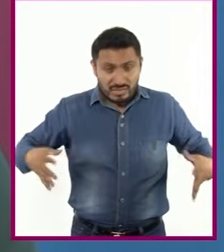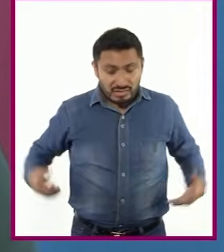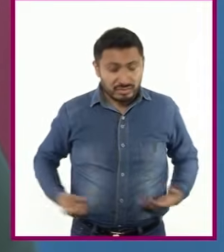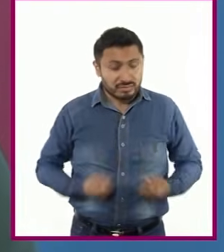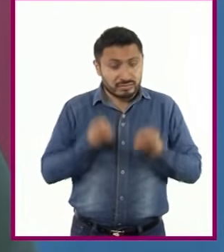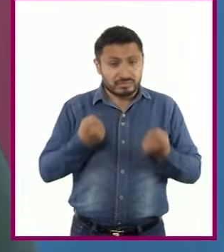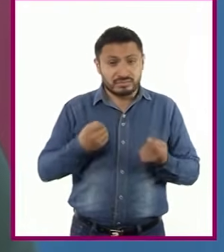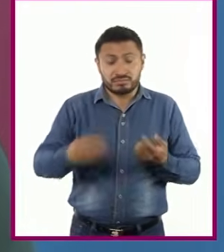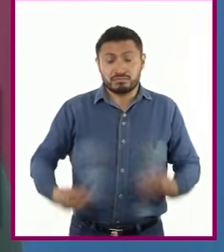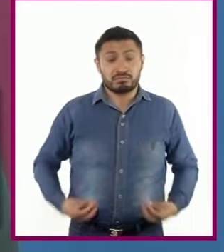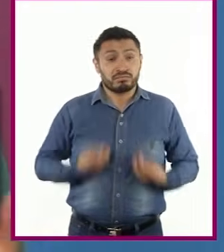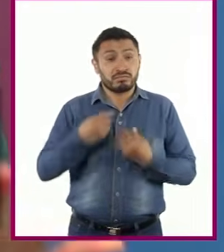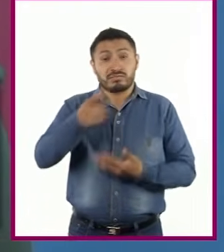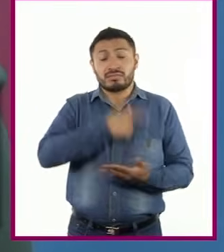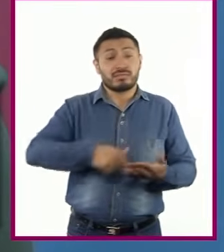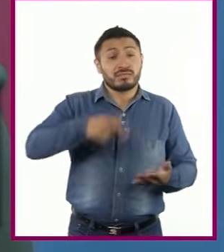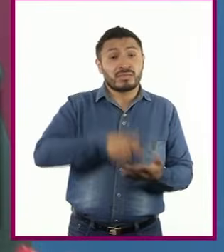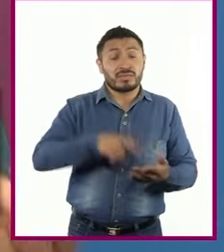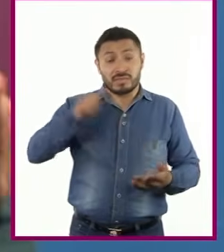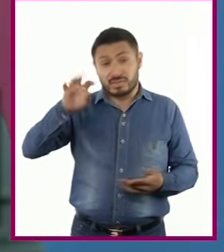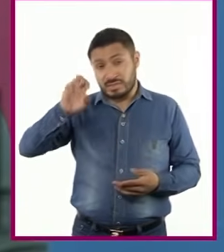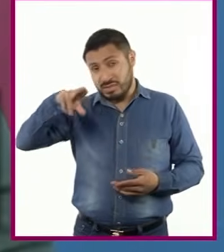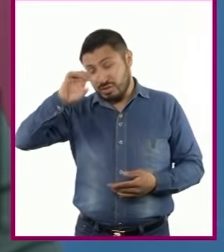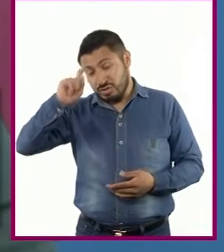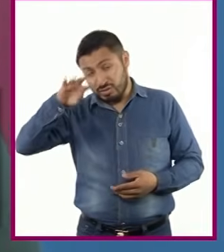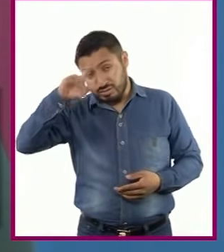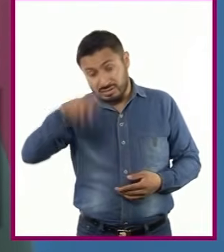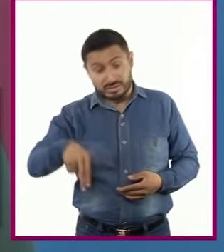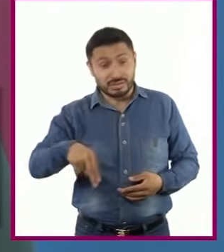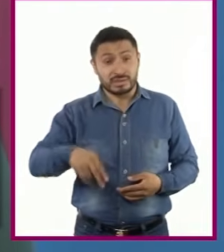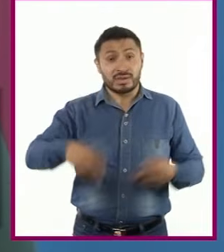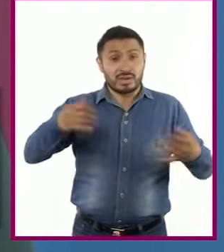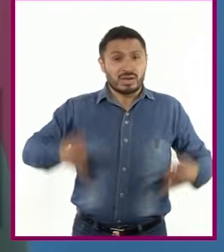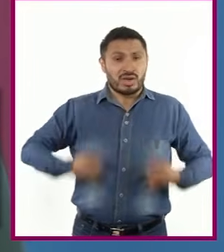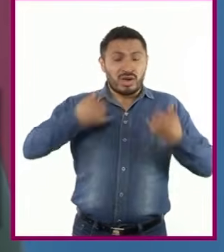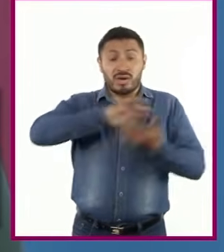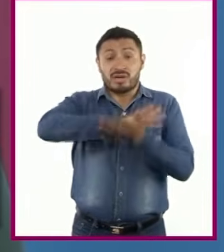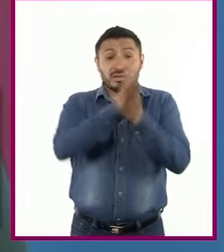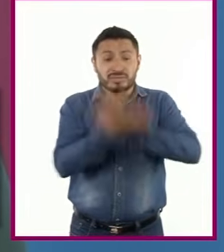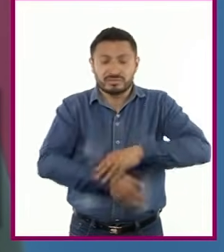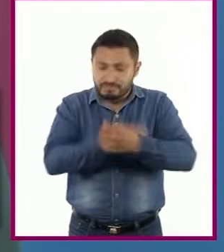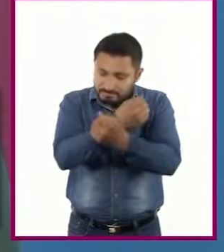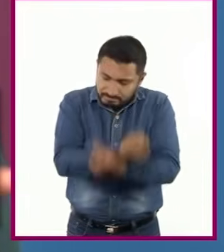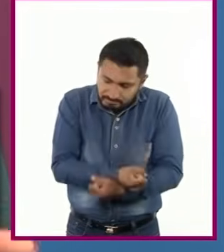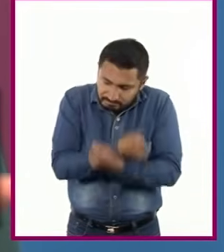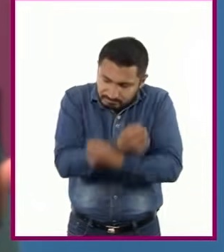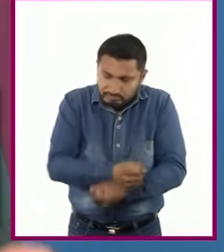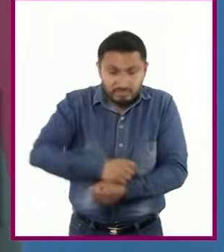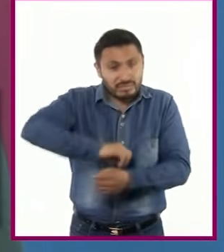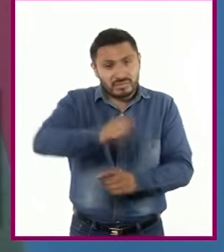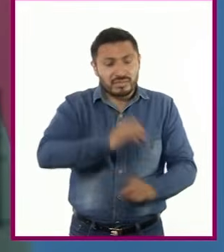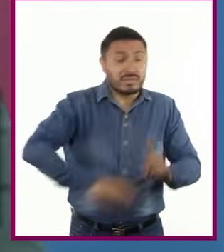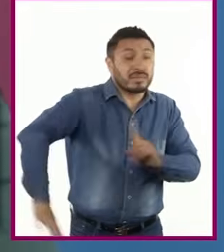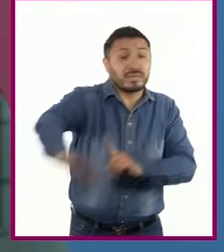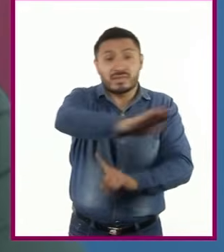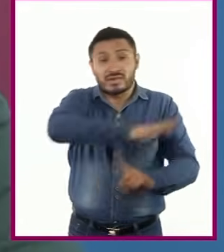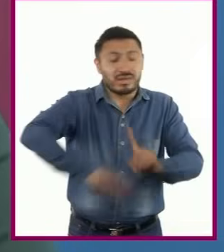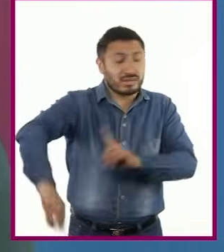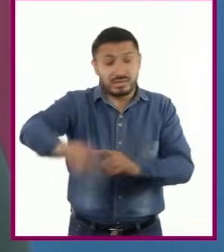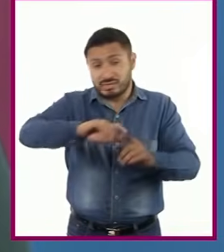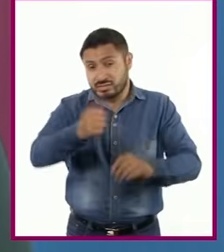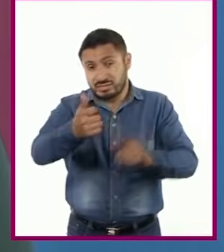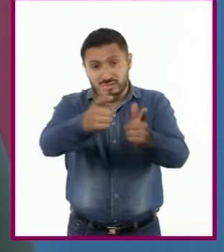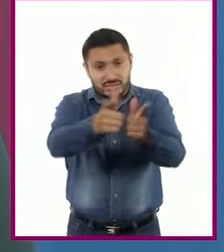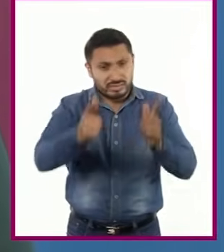sitio a Tenochtitlan, los jóvenes fueron convertidos en esclavos y el resto, junto a otros